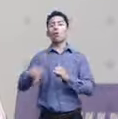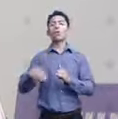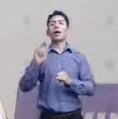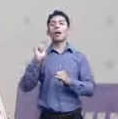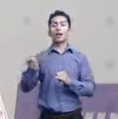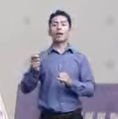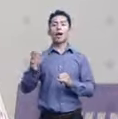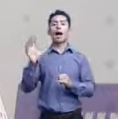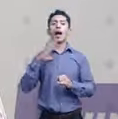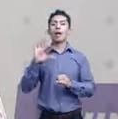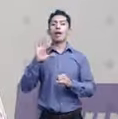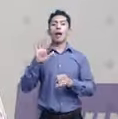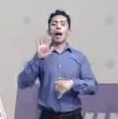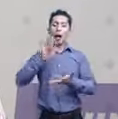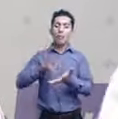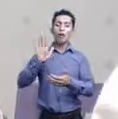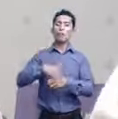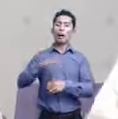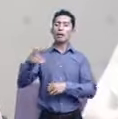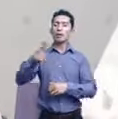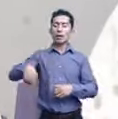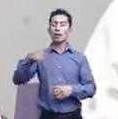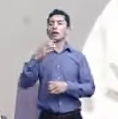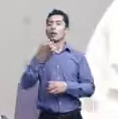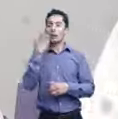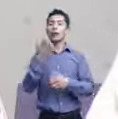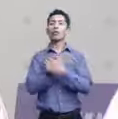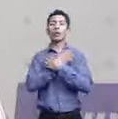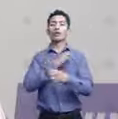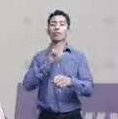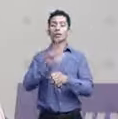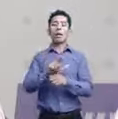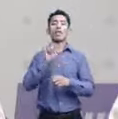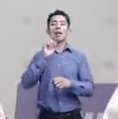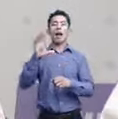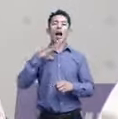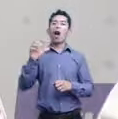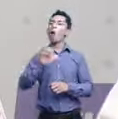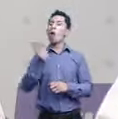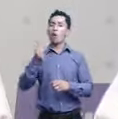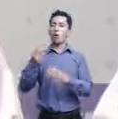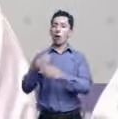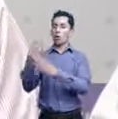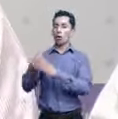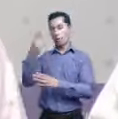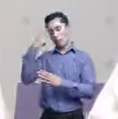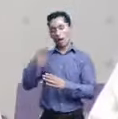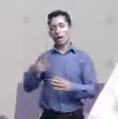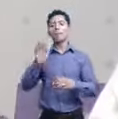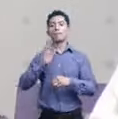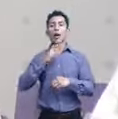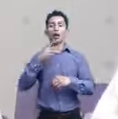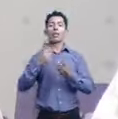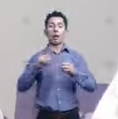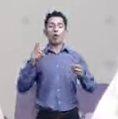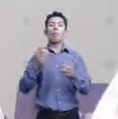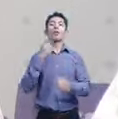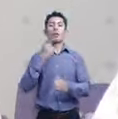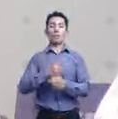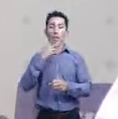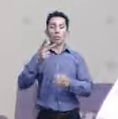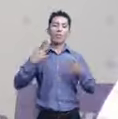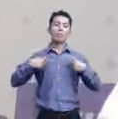el fortalecimiento de los servicios de educación especial y la creación de otros que promuevan un mejor desarrollo y oportunidades